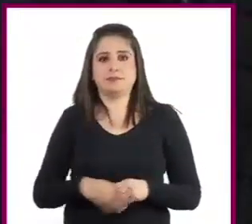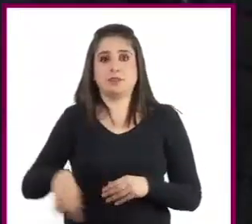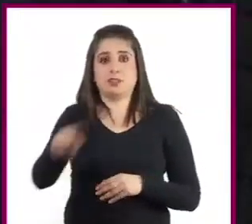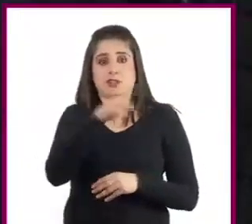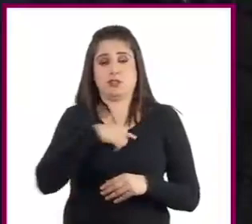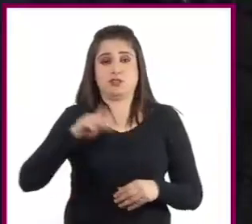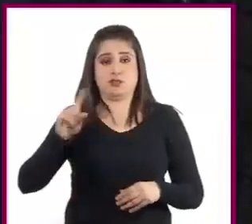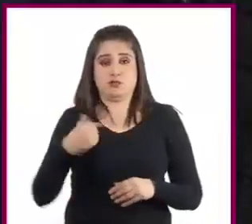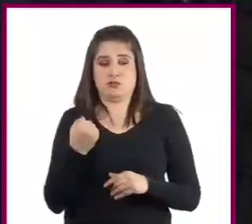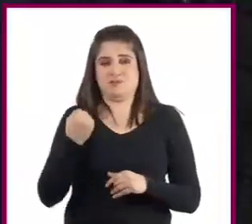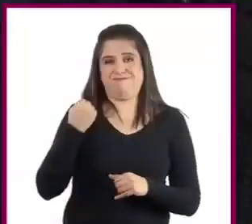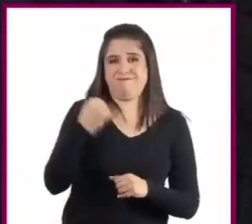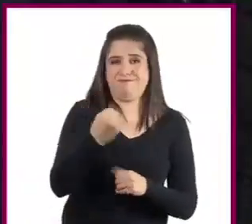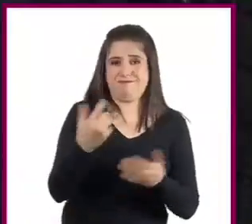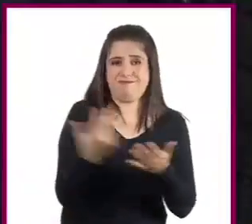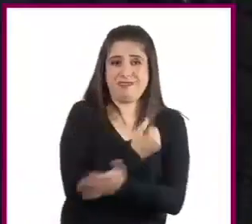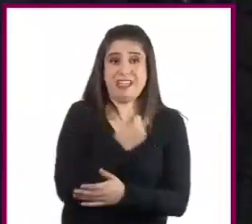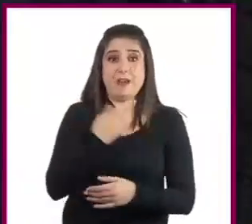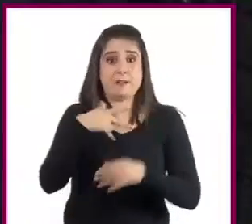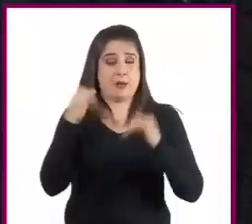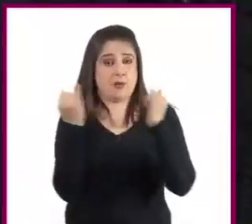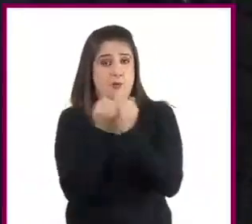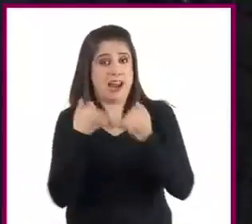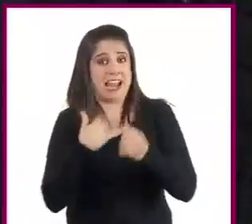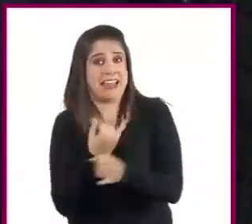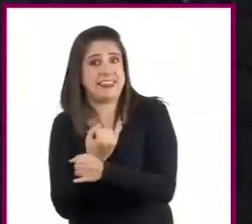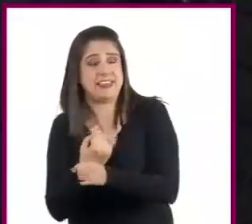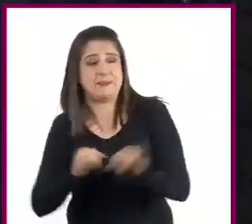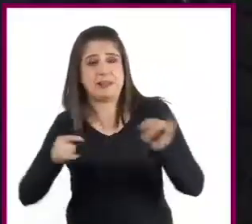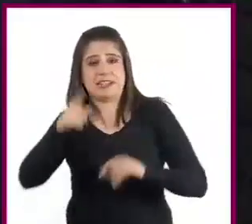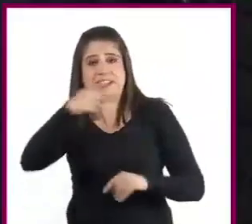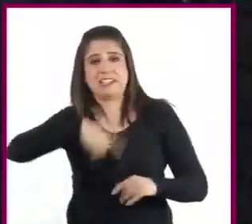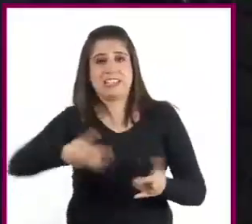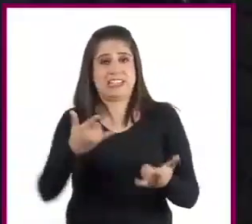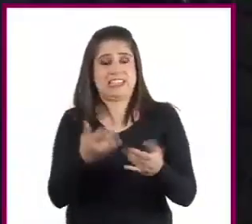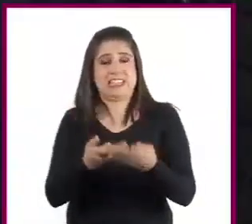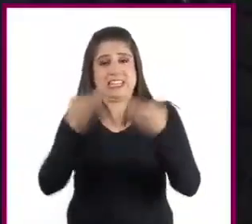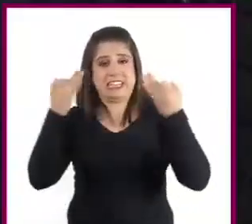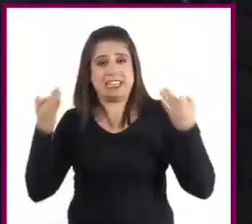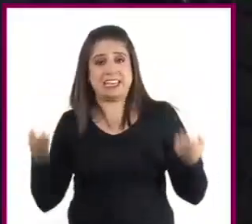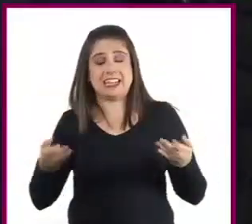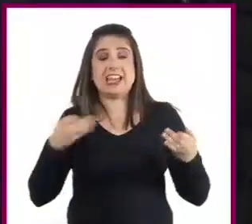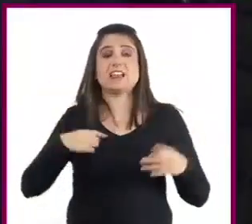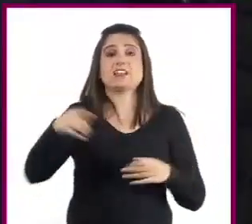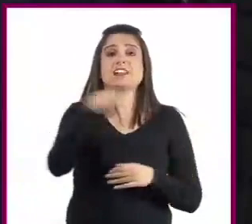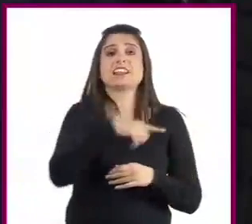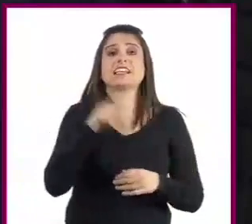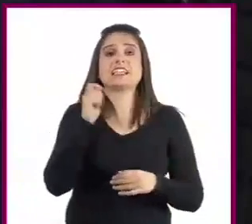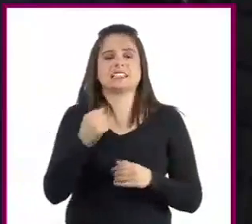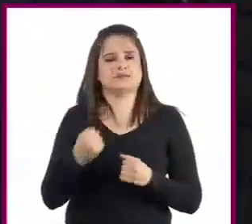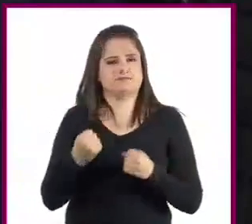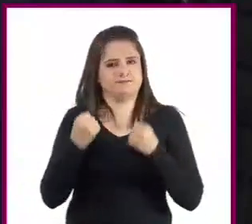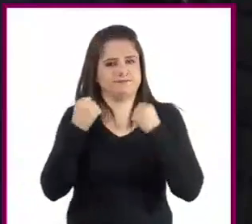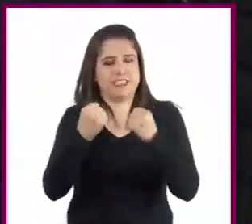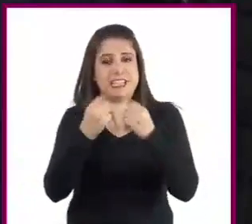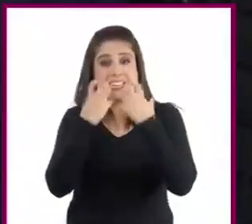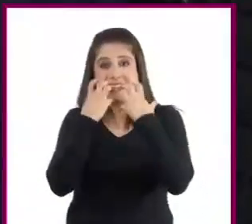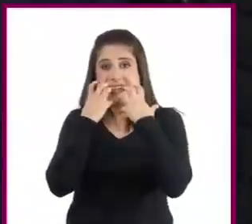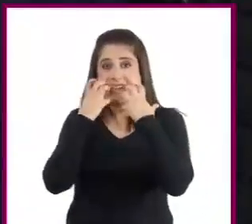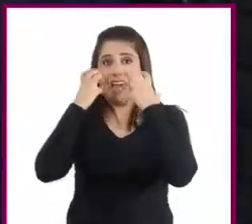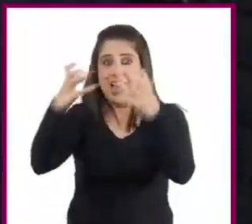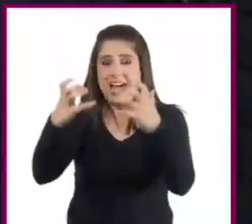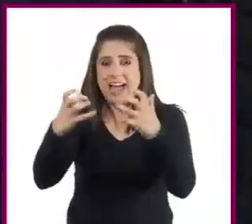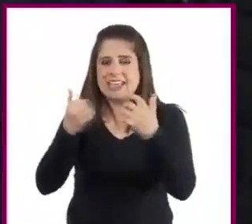Somos conquista, pero también la independencia de nuestra tierra. Somos intensos, gritones